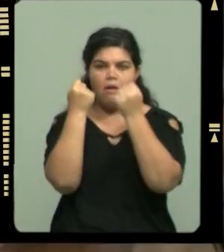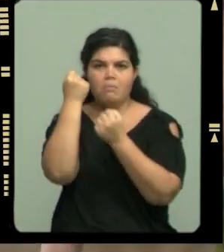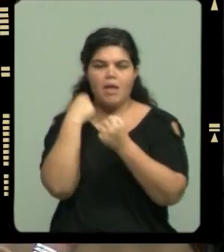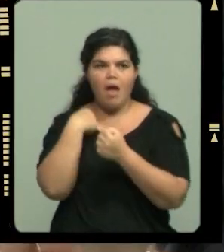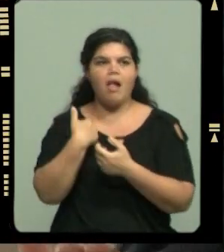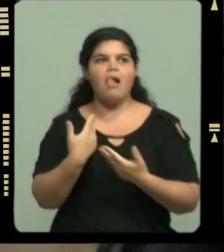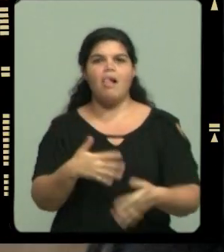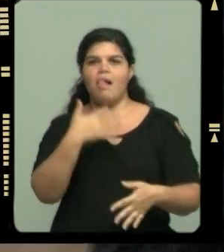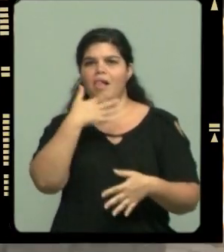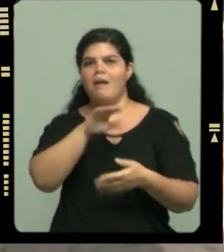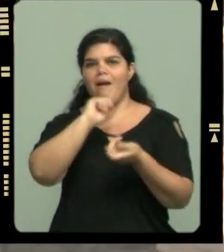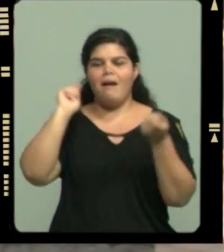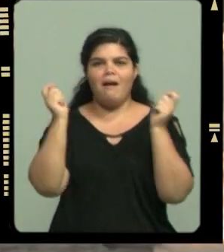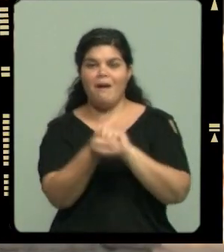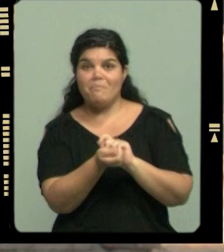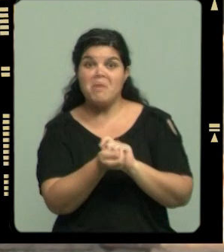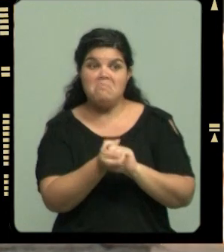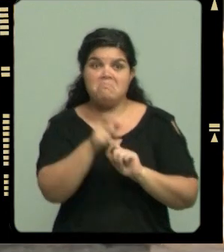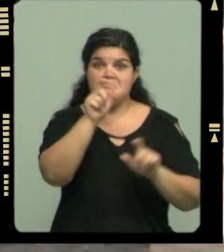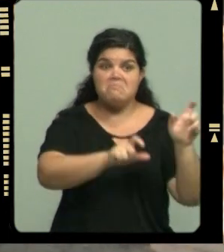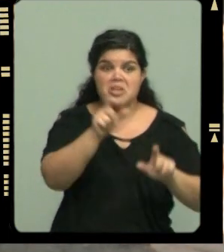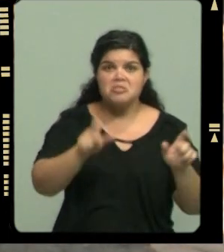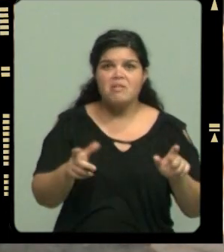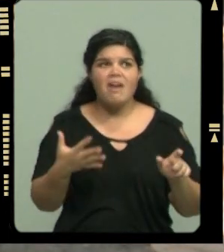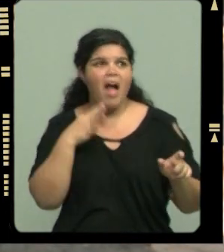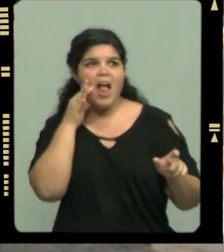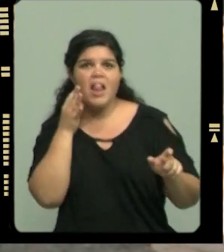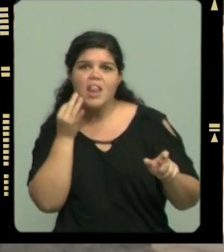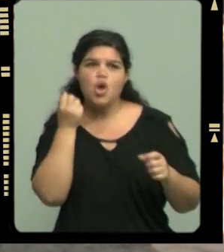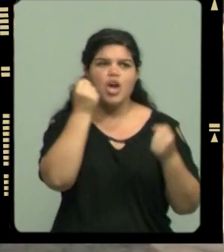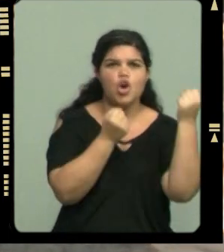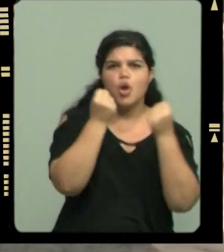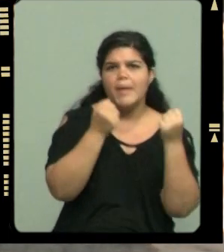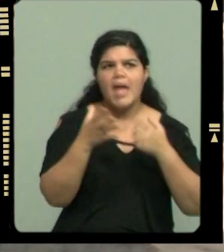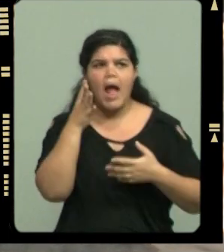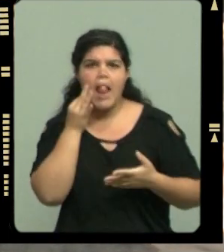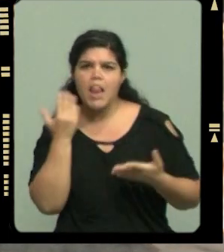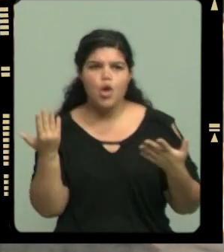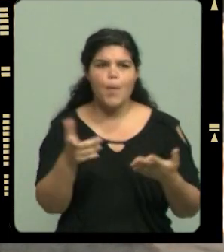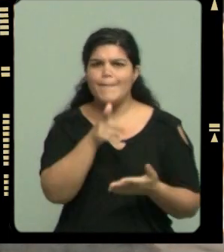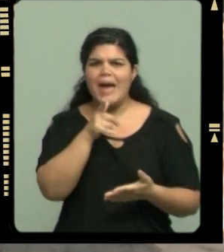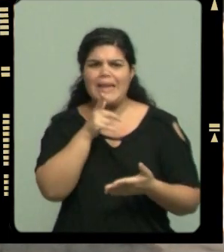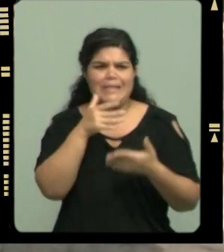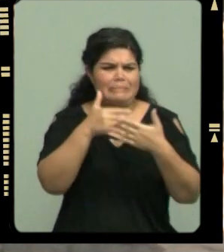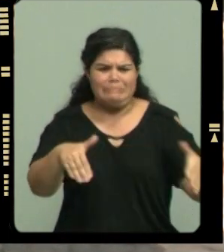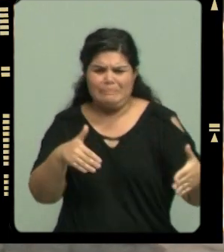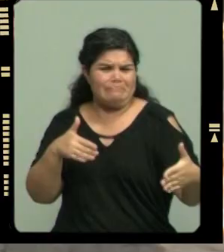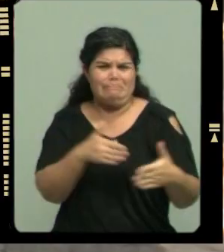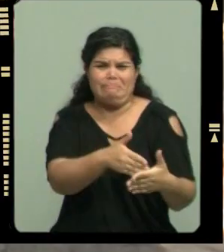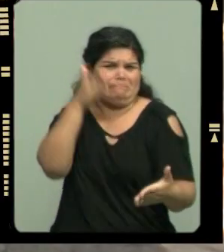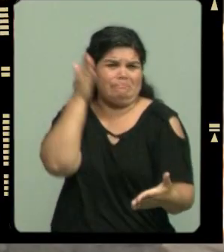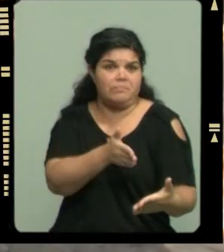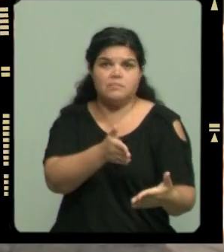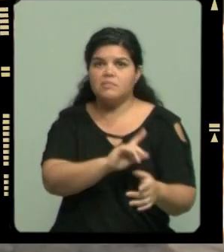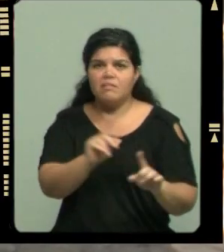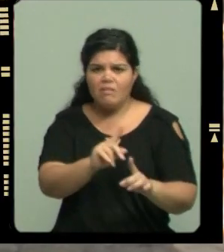y estaría bueno que la gente también después del programa, también si tiene algún prejuicio de la economía, esto de que por ahí era muy dura,